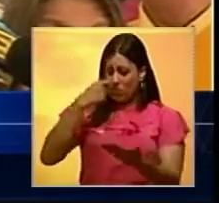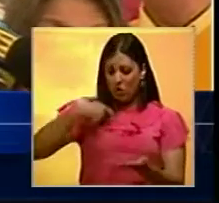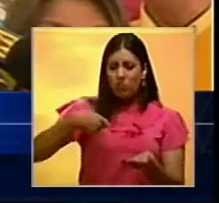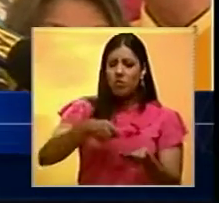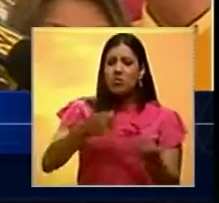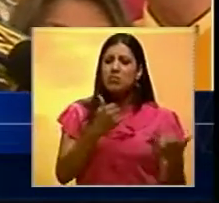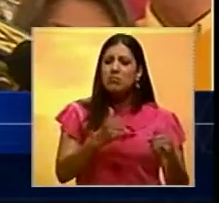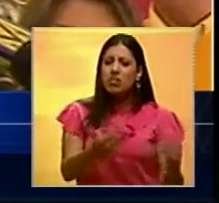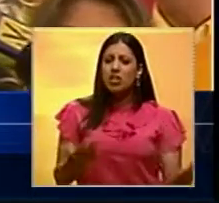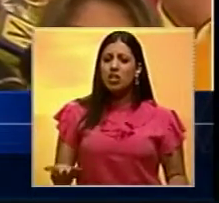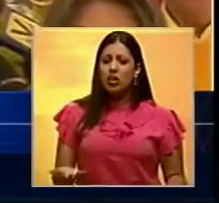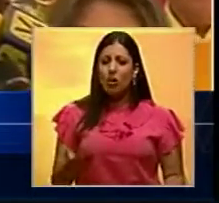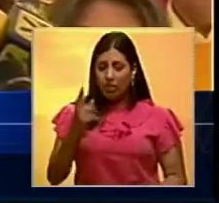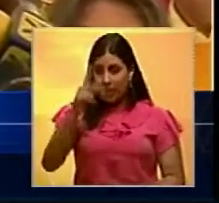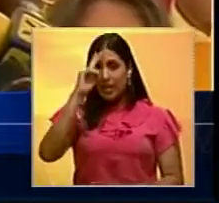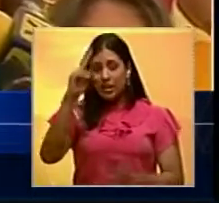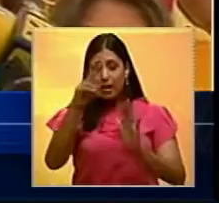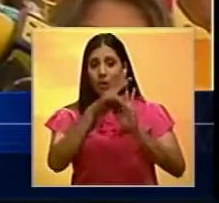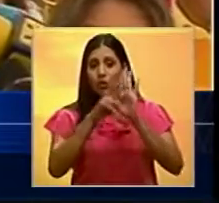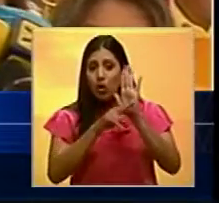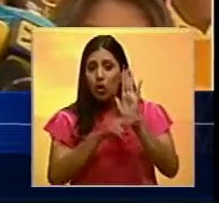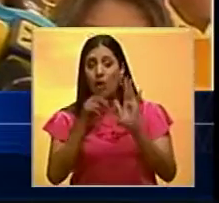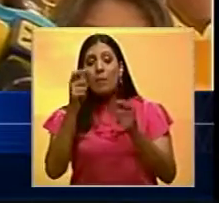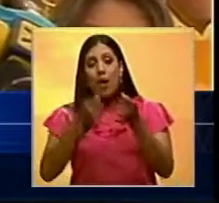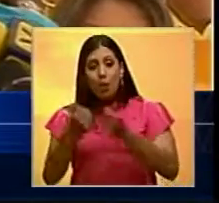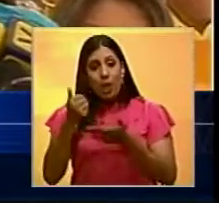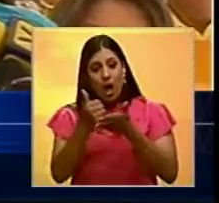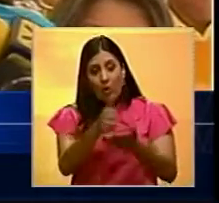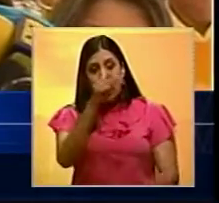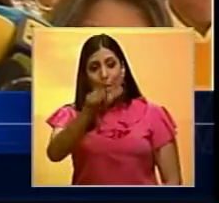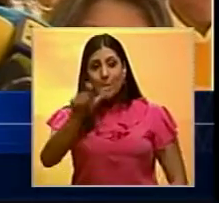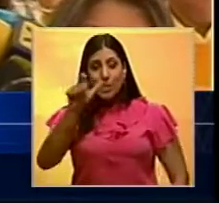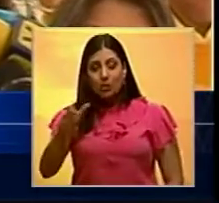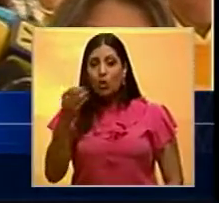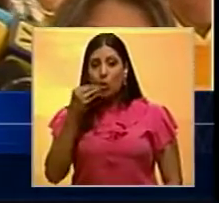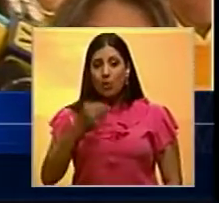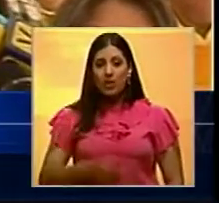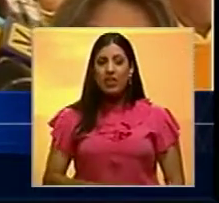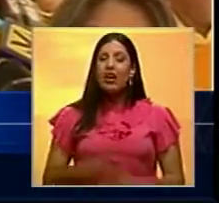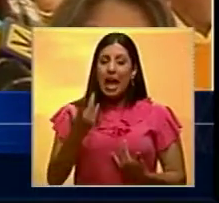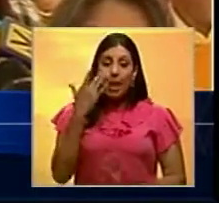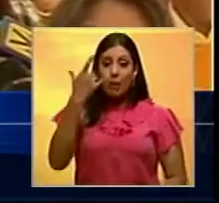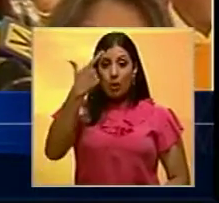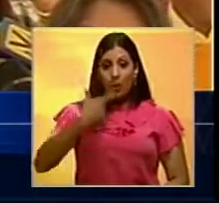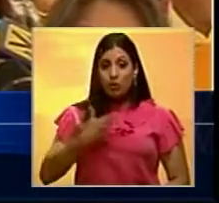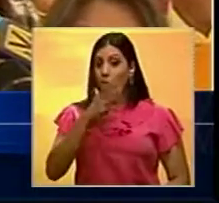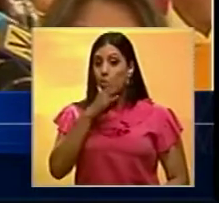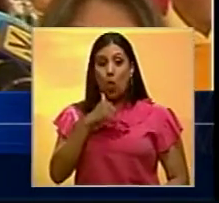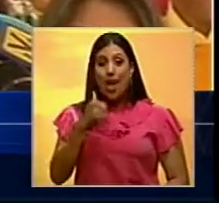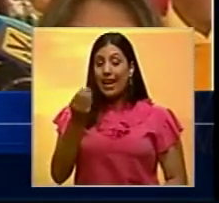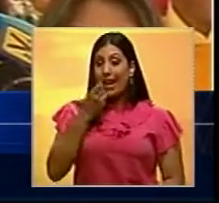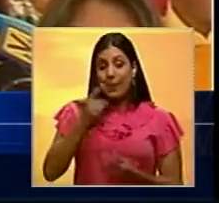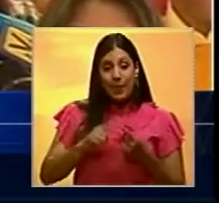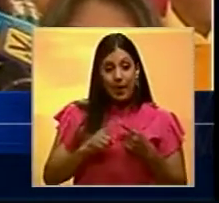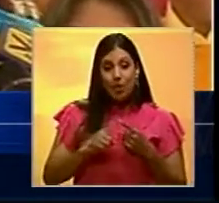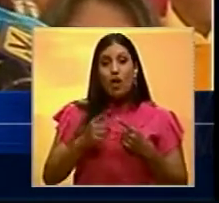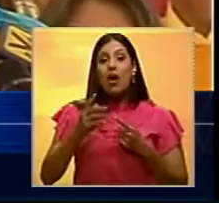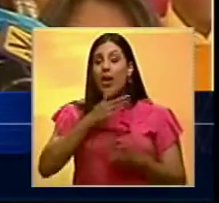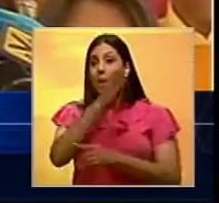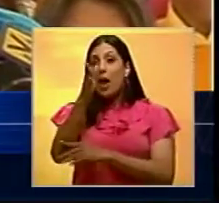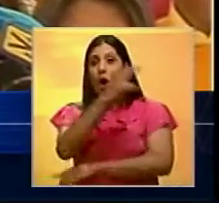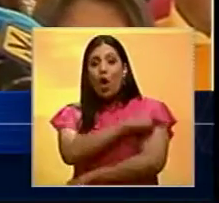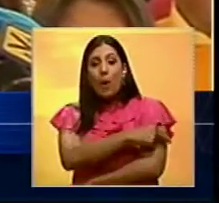se cumplan con los presupuestos y con una economía que le pueda dar a la gente alimentos. Que una persona que no tiene medicinas y que va a un